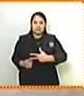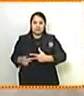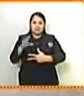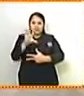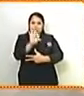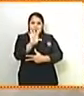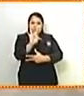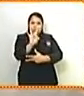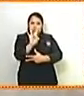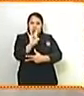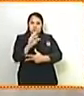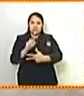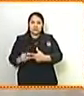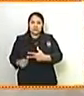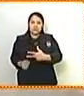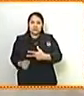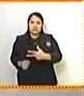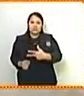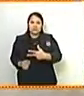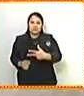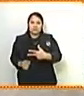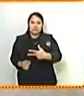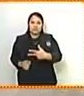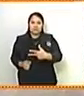98, segundo número.